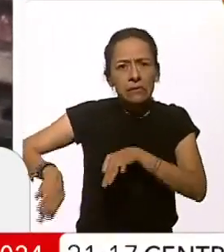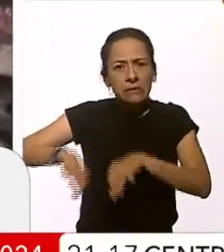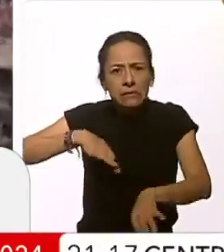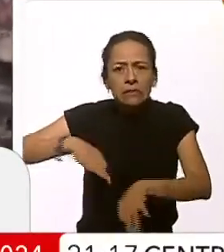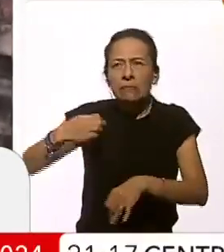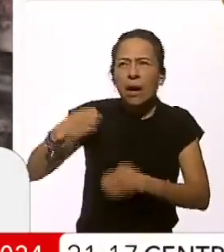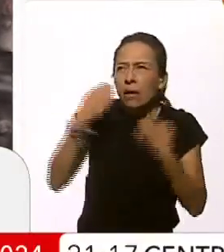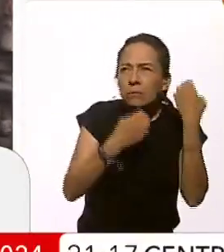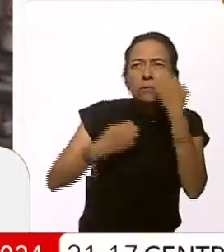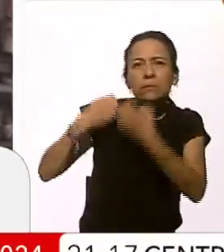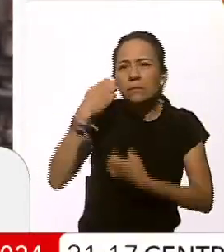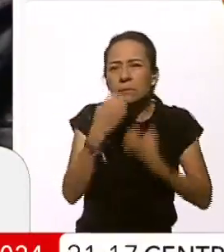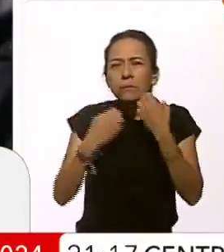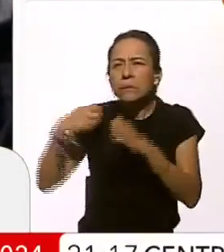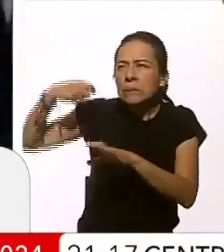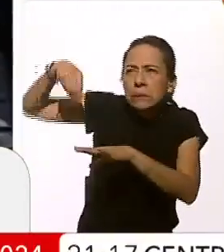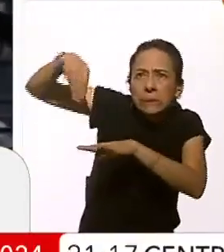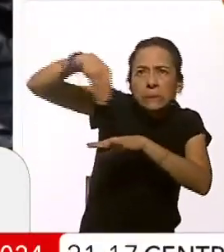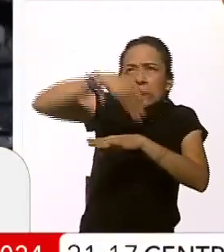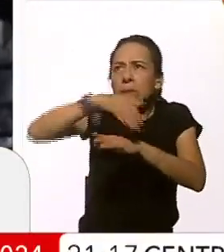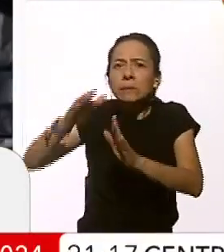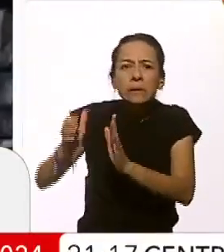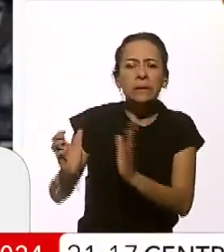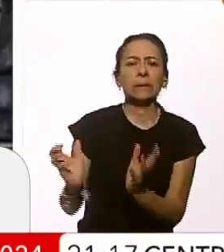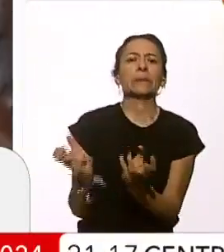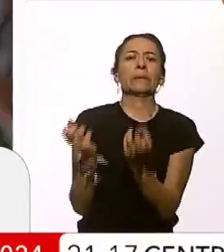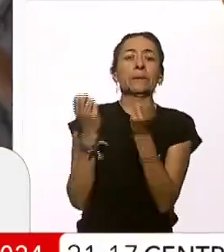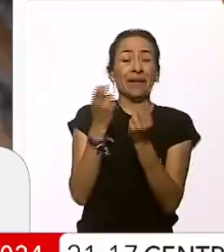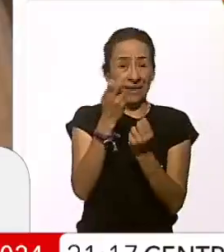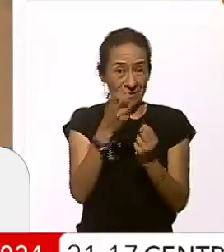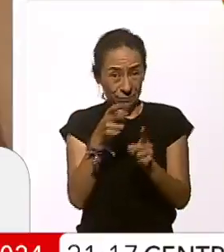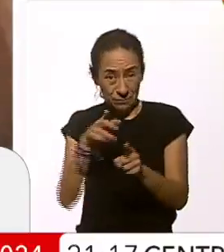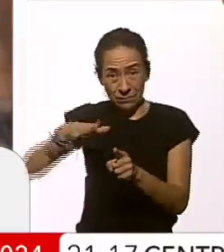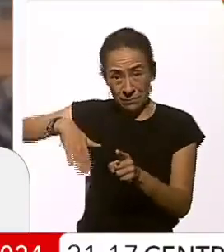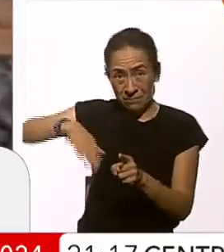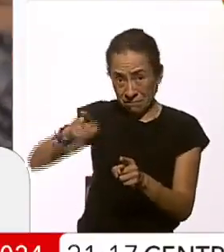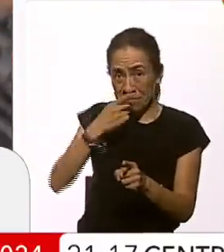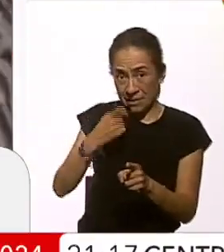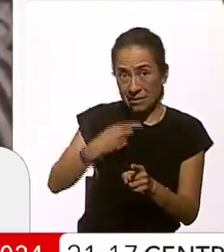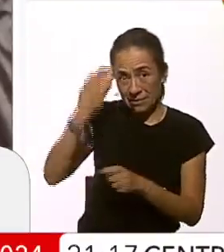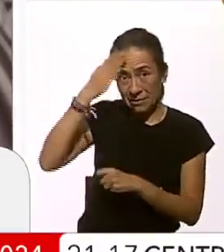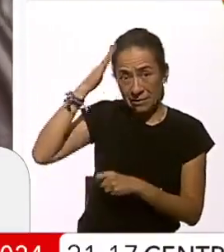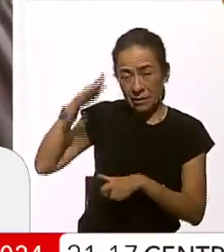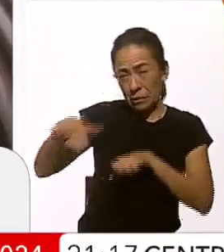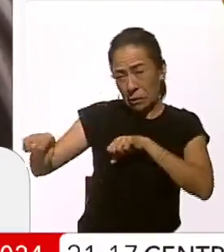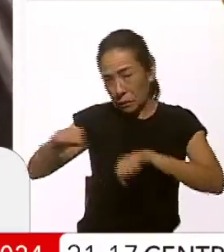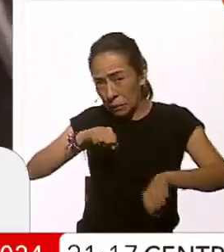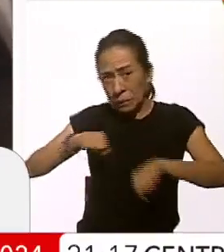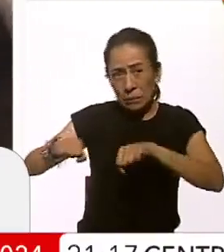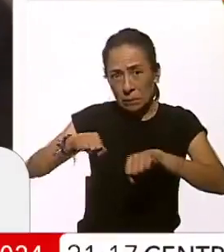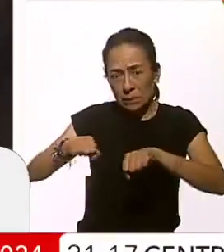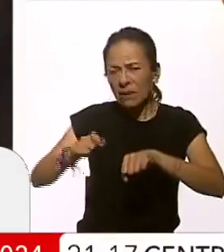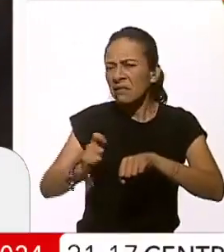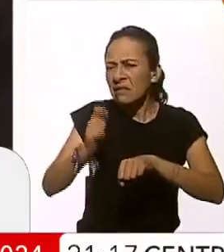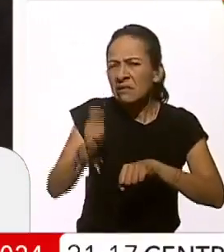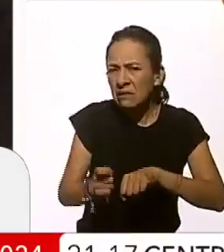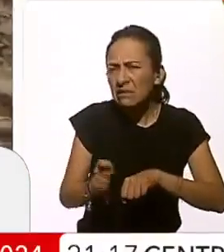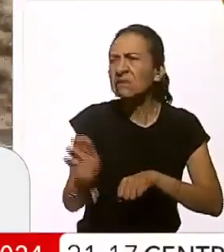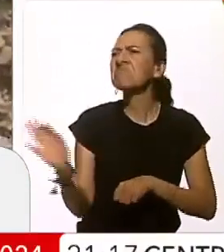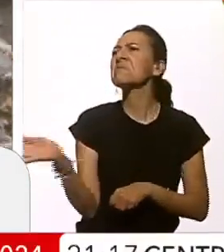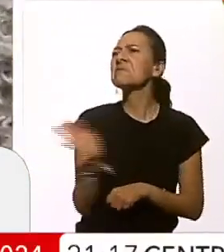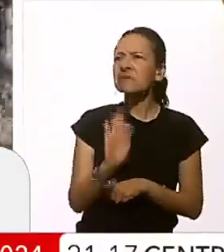de este patrimonio edificado. Esos sismos a los que te refieres, Alberto, son sismos que pareciera